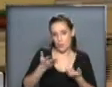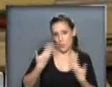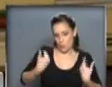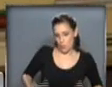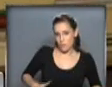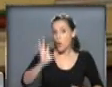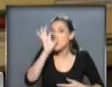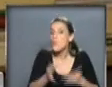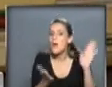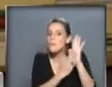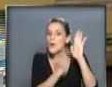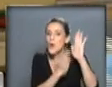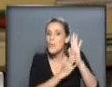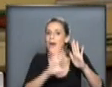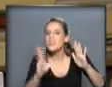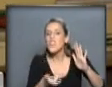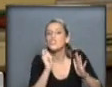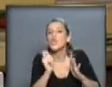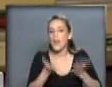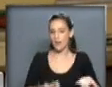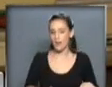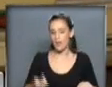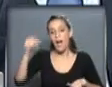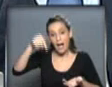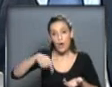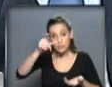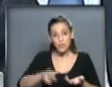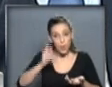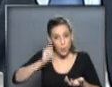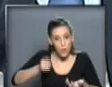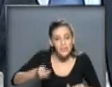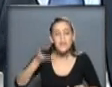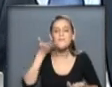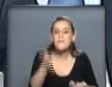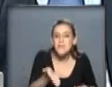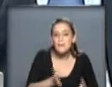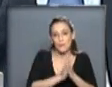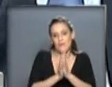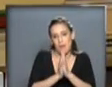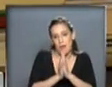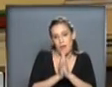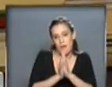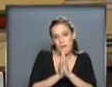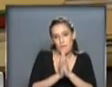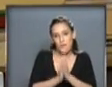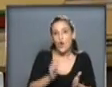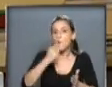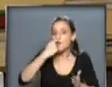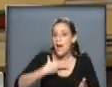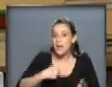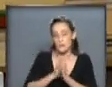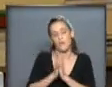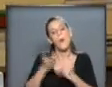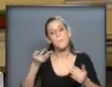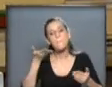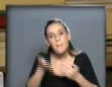más poder comprobar ese delito de homicidio. Ahora este magistrado pide que el gobernador lo atienda. Yo le he pedido al gobernador de la provincia de Buenos Aires una